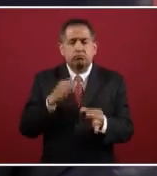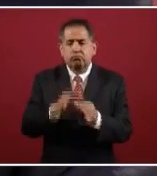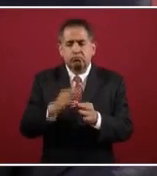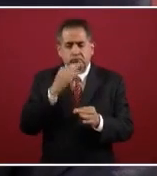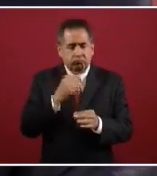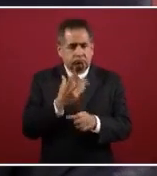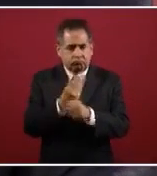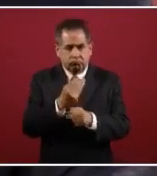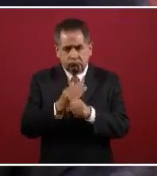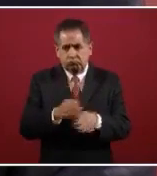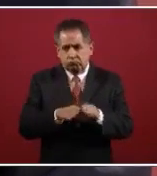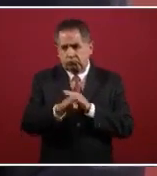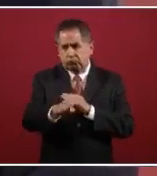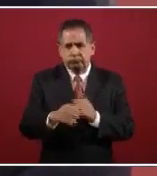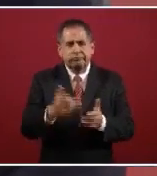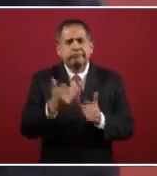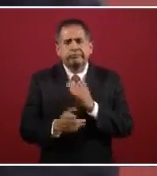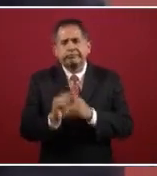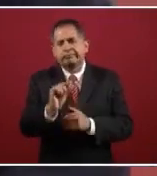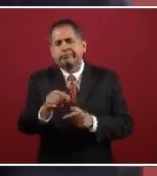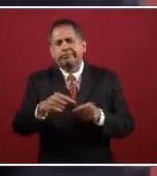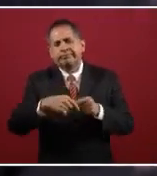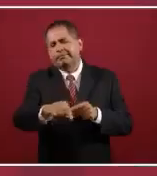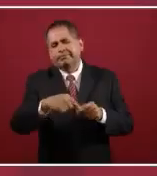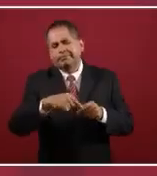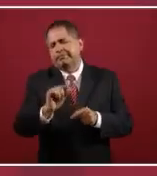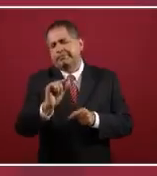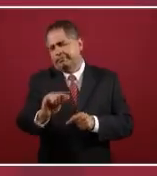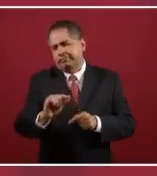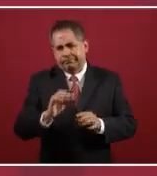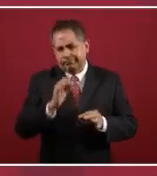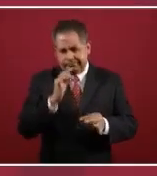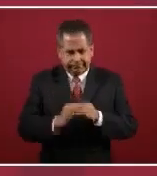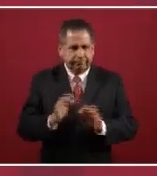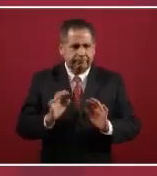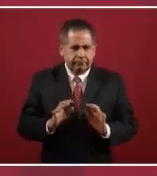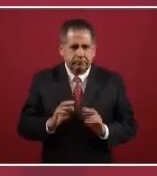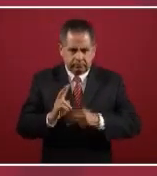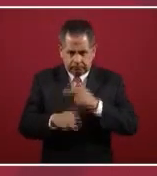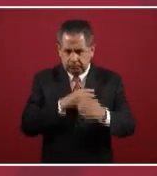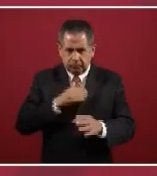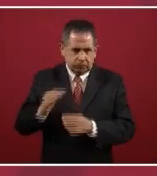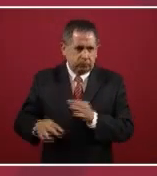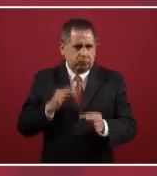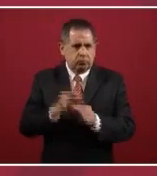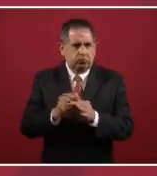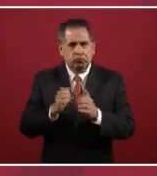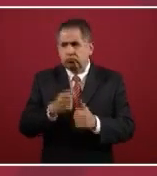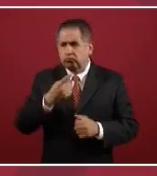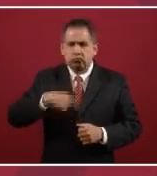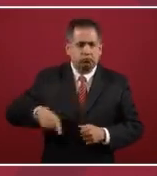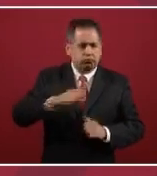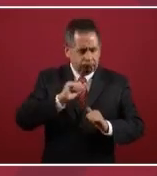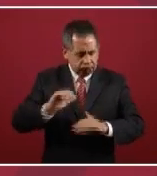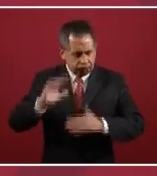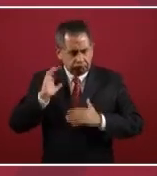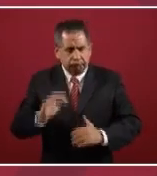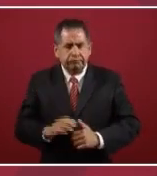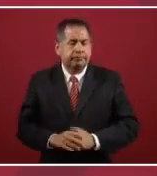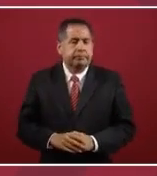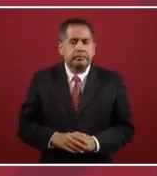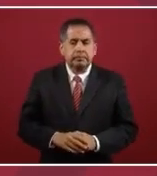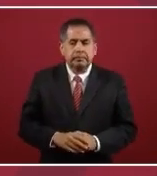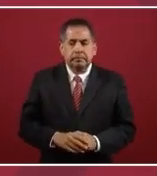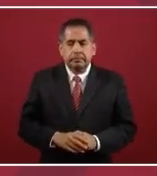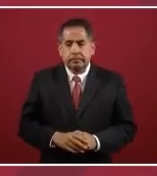esa carretera. Ya falta muy poco y vamos a cumplir con nuestro compromiso.